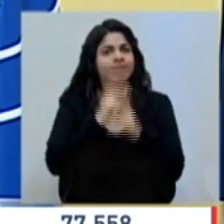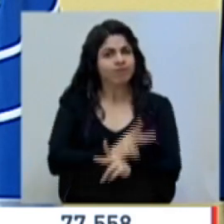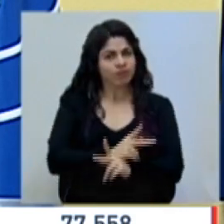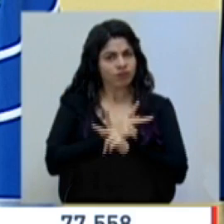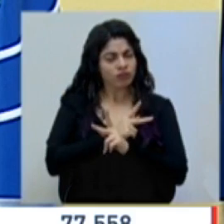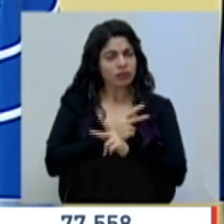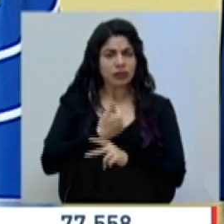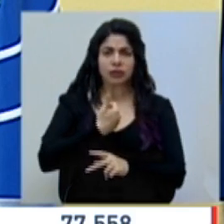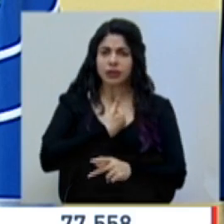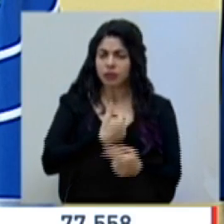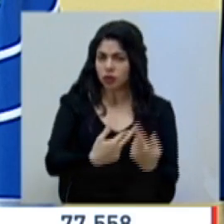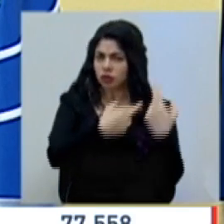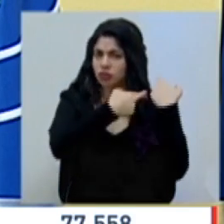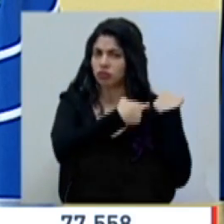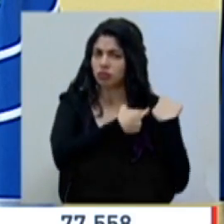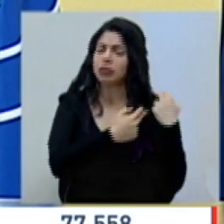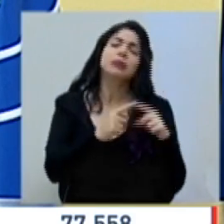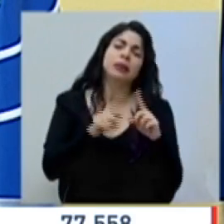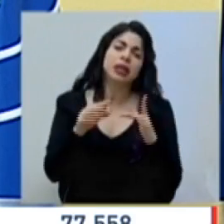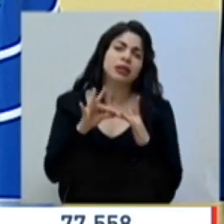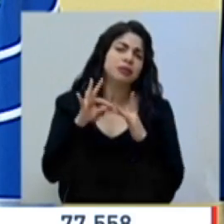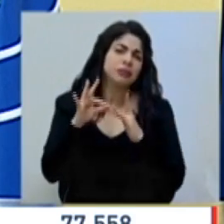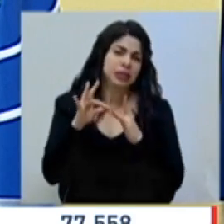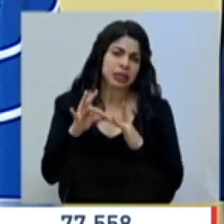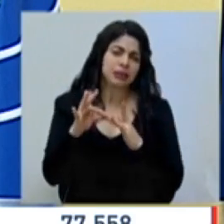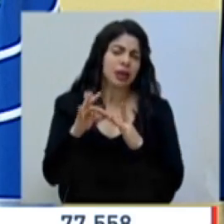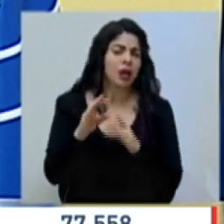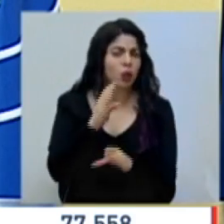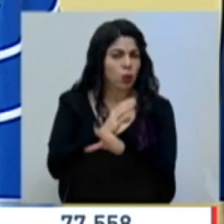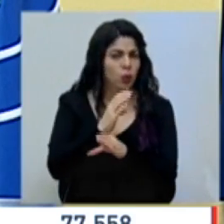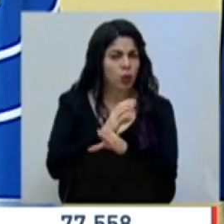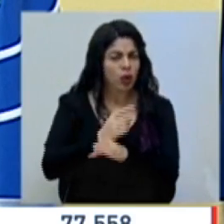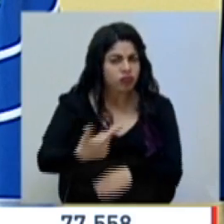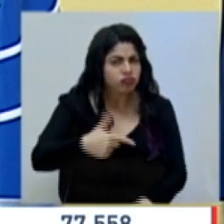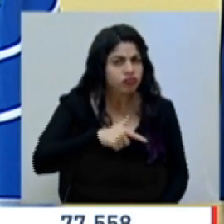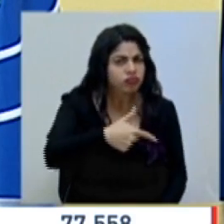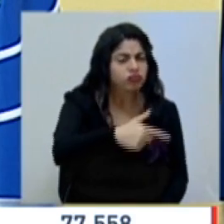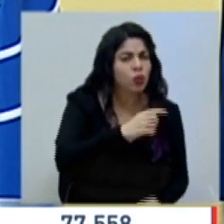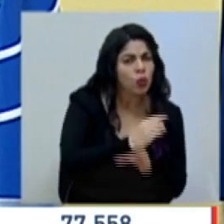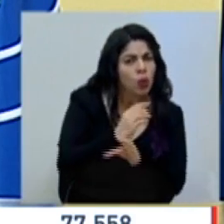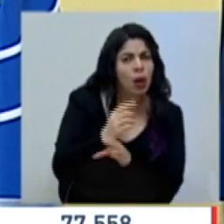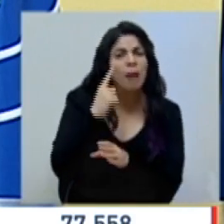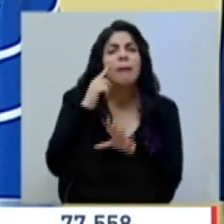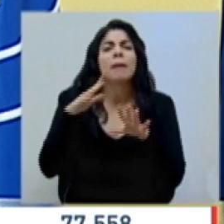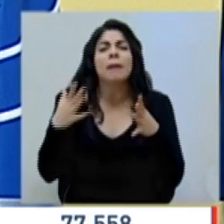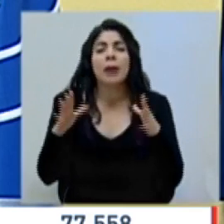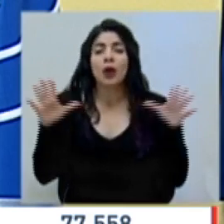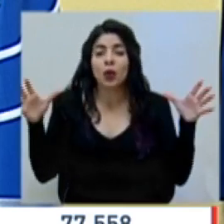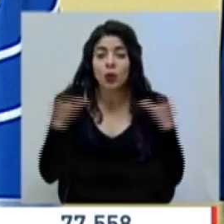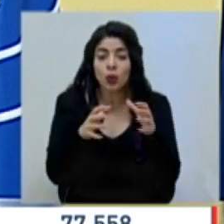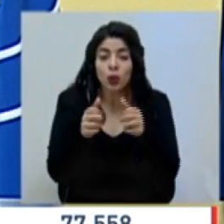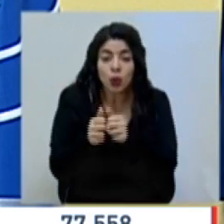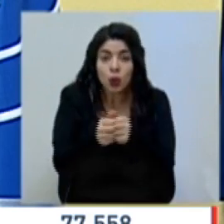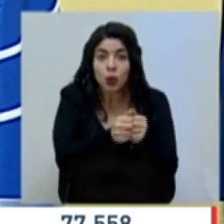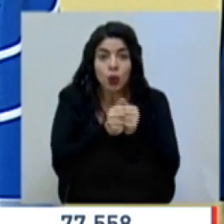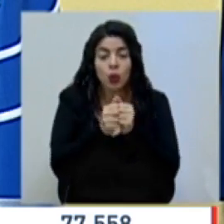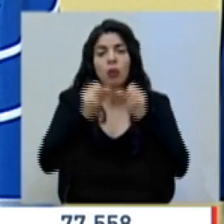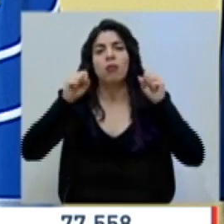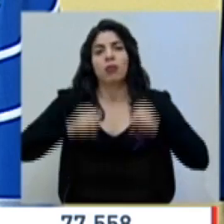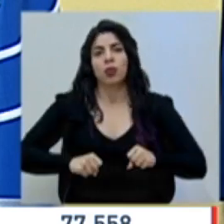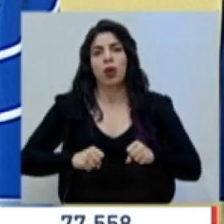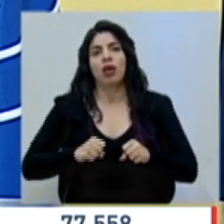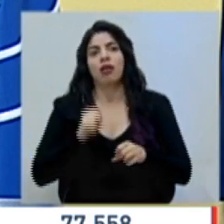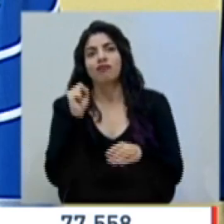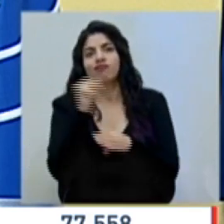a responsabilizarnos, pero sobre todo a cuidarnos entre nosotros para que juntos y juntas podamos